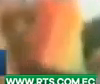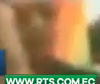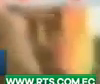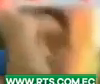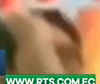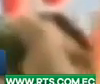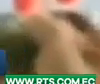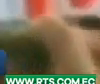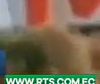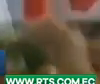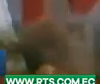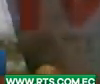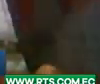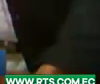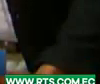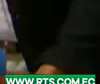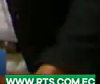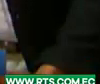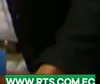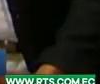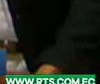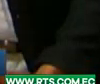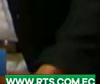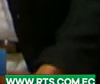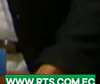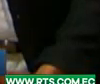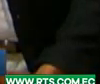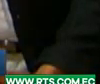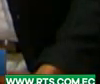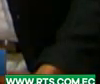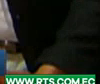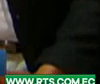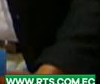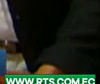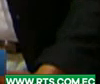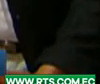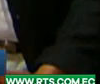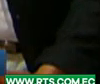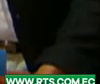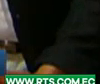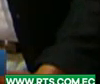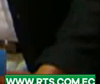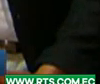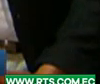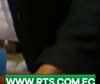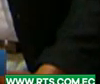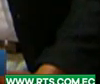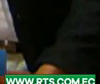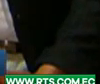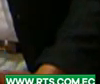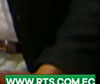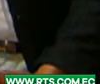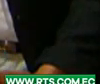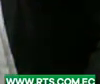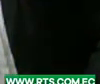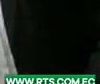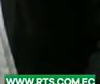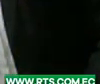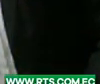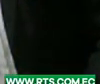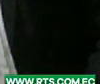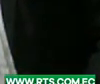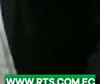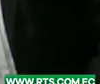vez de haber aprobado el matrimonio igualitario, ¿por qué mejor no aprobaron que nos den trabajo? Que nos